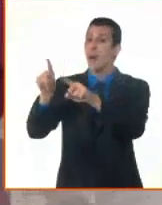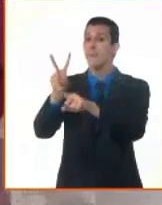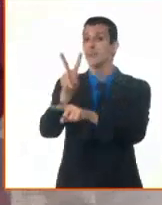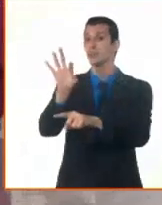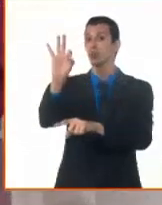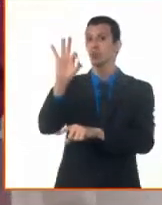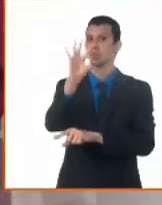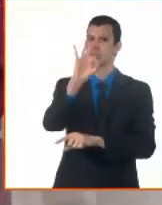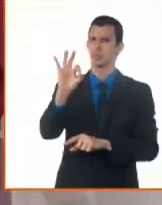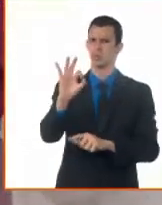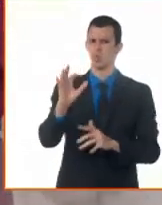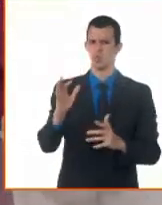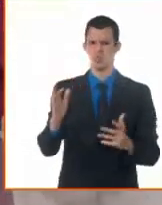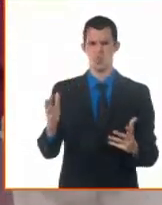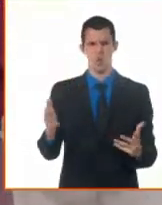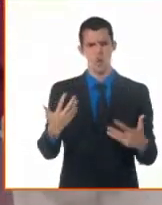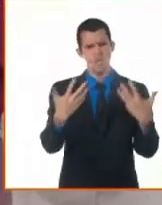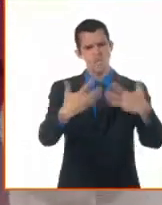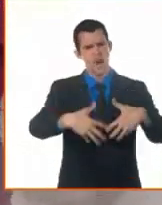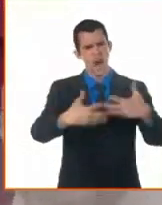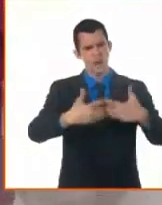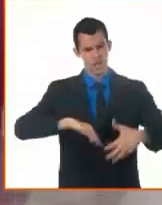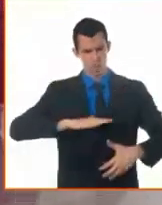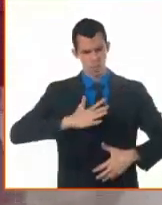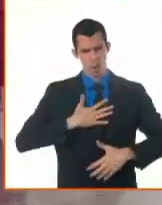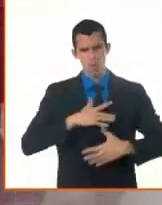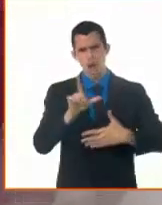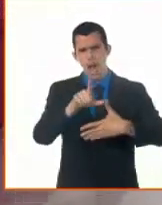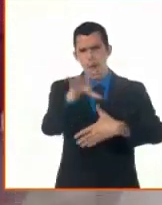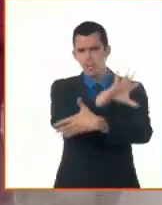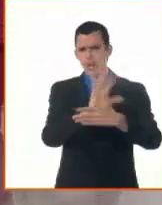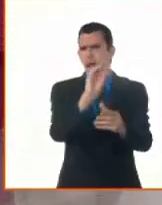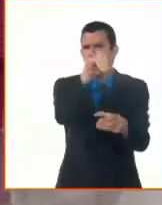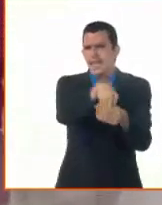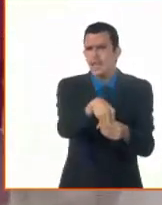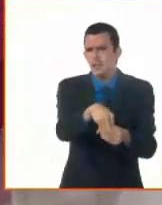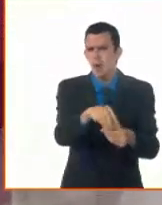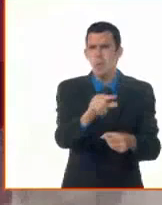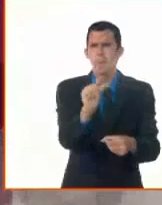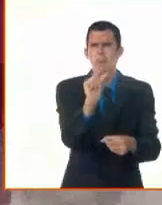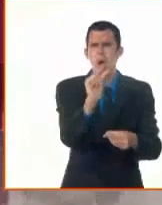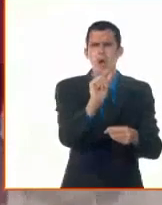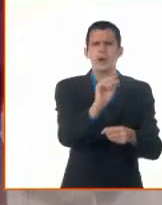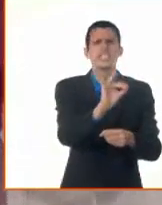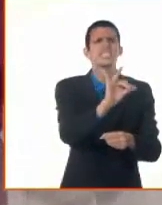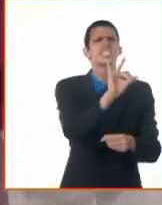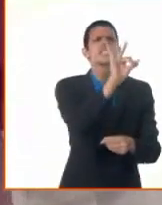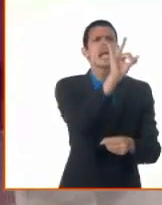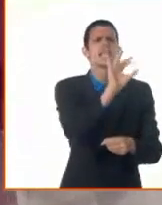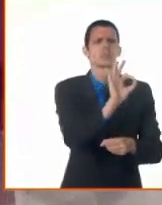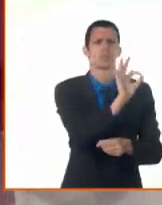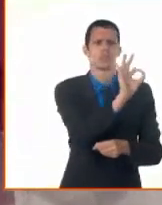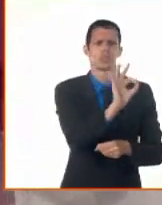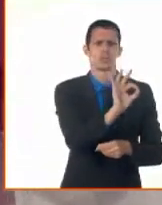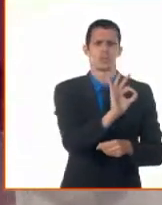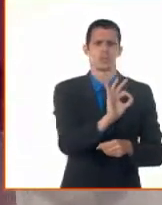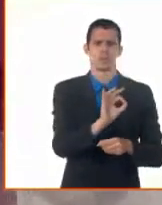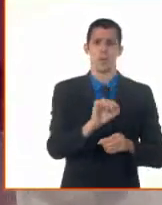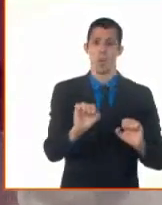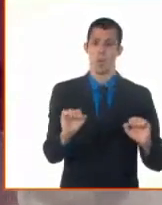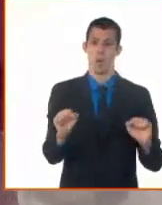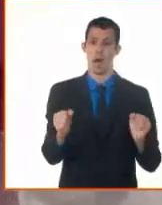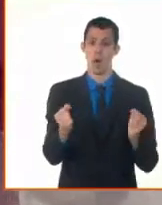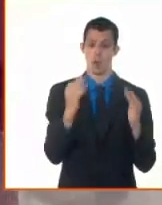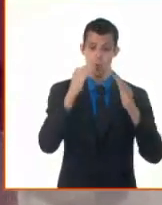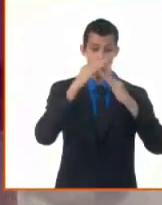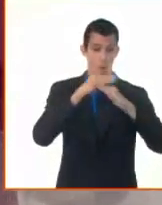que está la situación regional todo esto como se sabe agudizado además por la pandemia de la